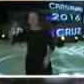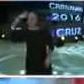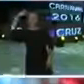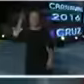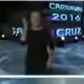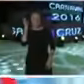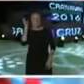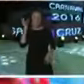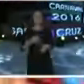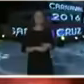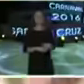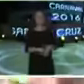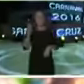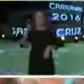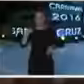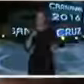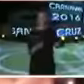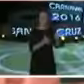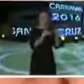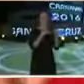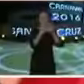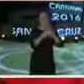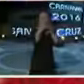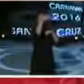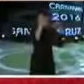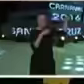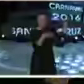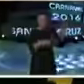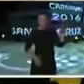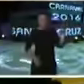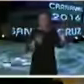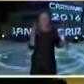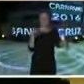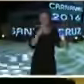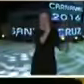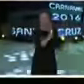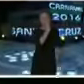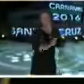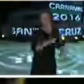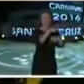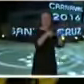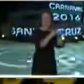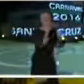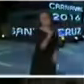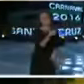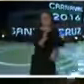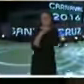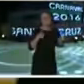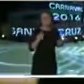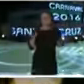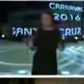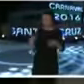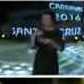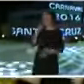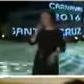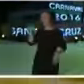De Tenerife soy la drag estrella, la mensella. Soy la más guapa, la más calla, también la más bella. Tu canariona eres